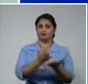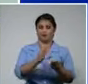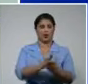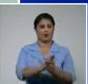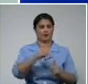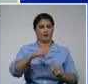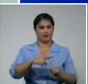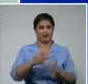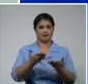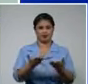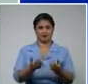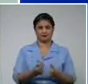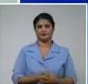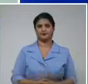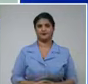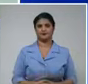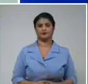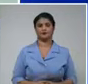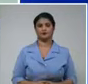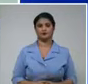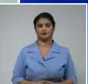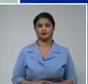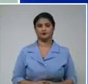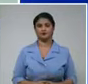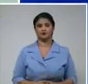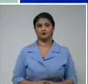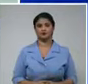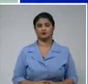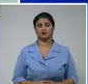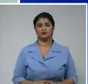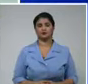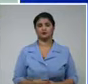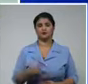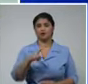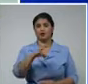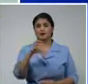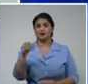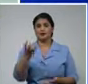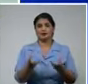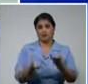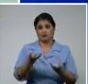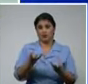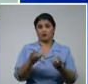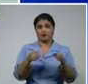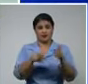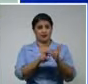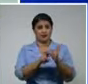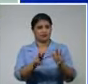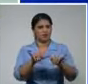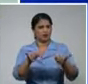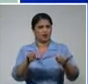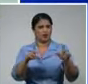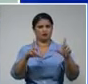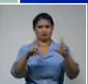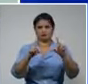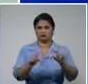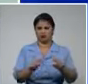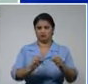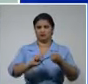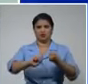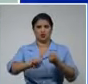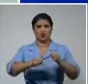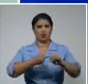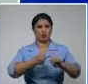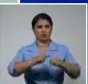Matanzas. Cienfuegos también con control de la pandemia, disminuye incluso en comparación con el día